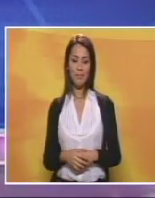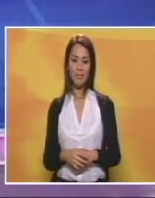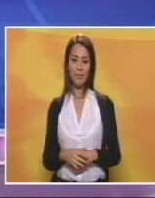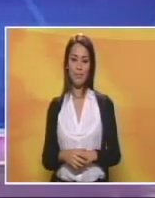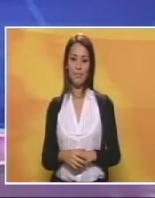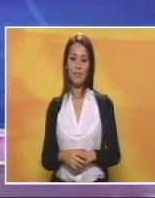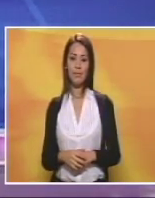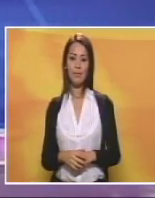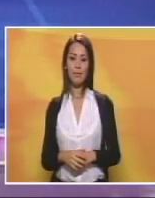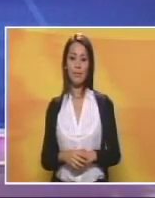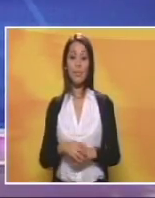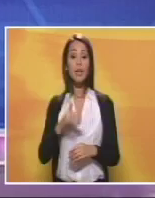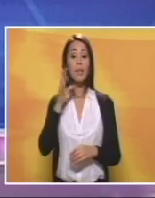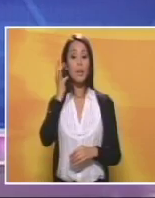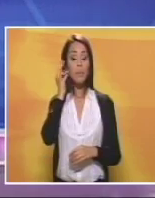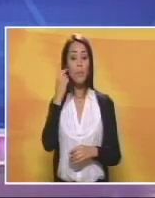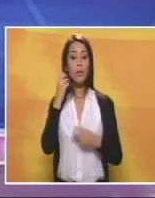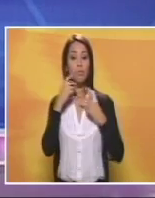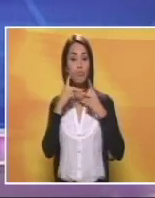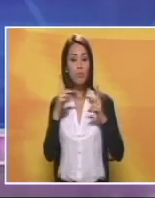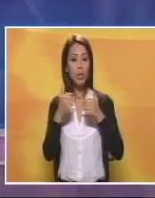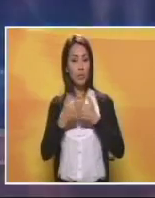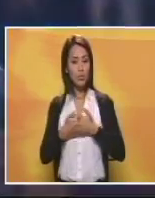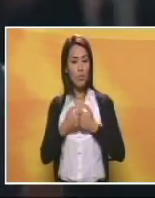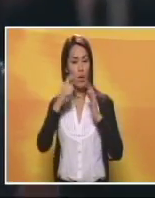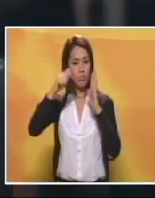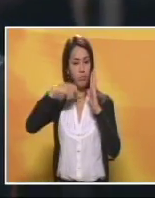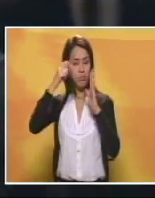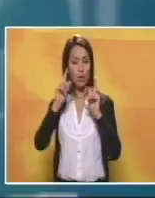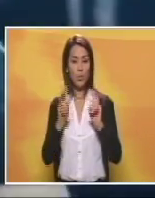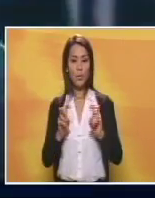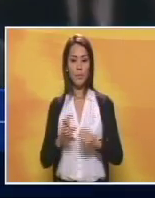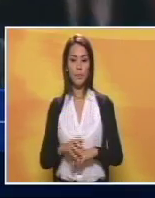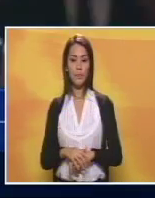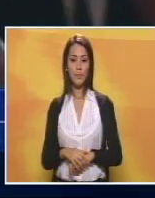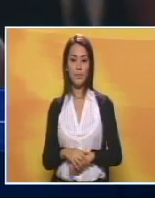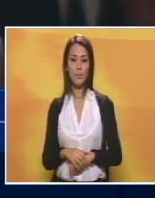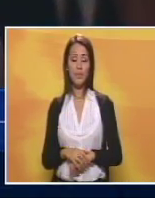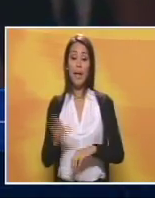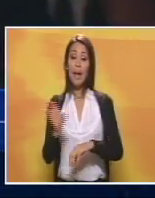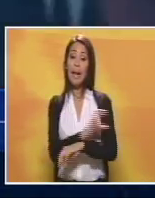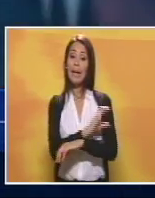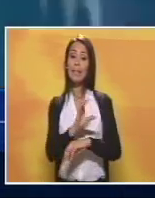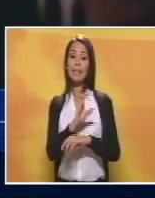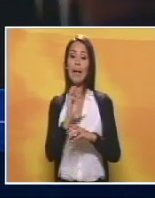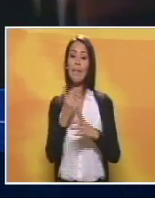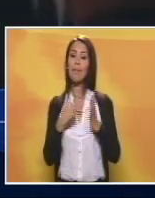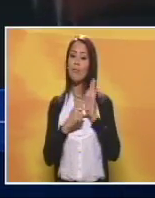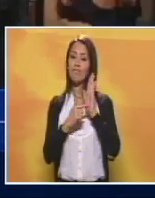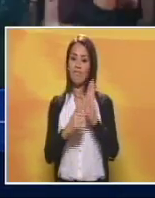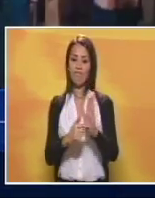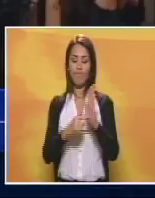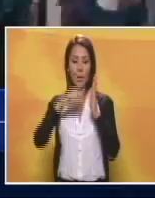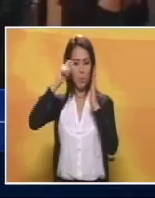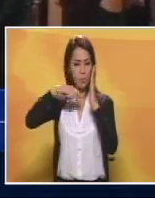Y Taylor Swift envió un mensaje a su novio en su nuevo video. La cantante presentó el audiovisual de su tema Delicate y además de ser